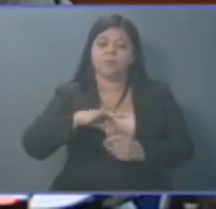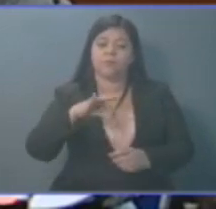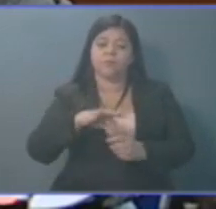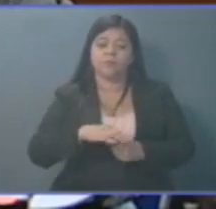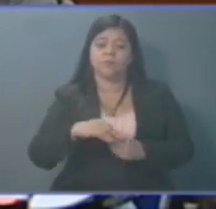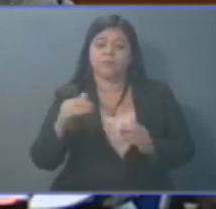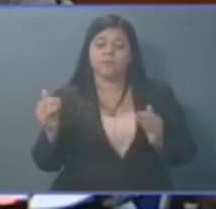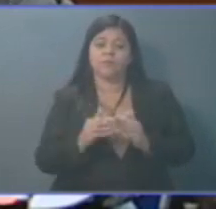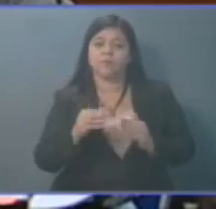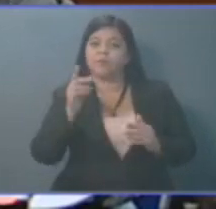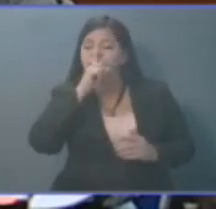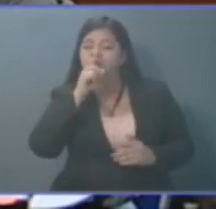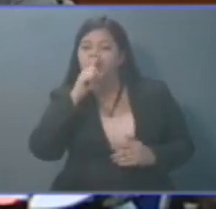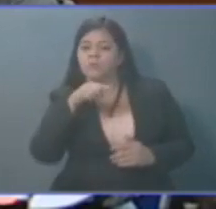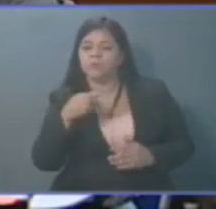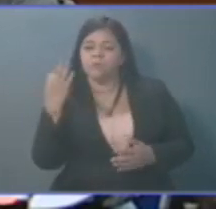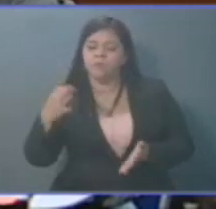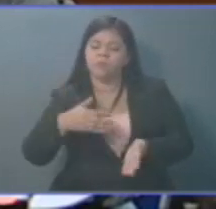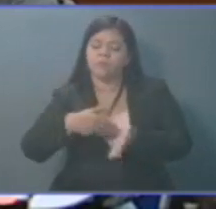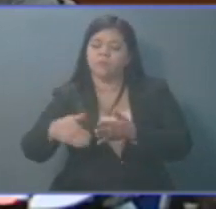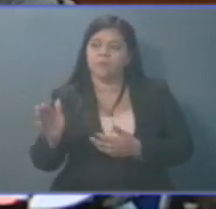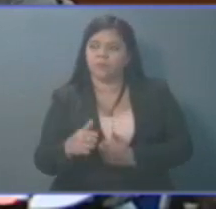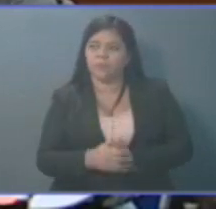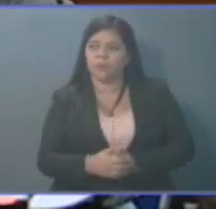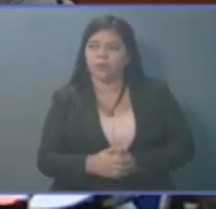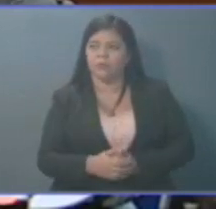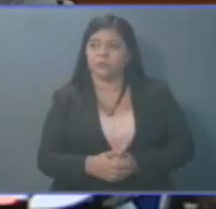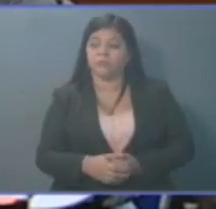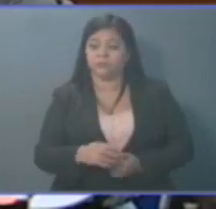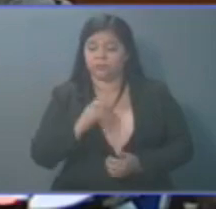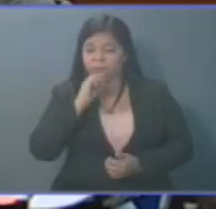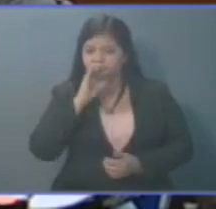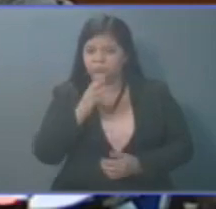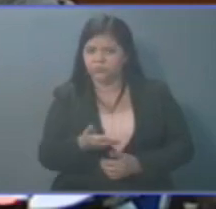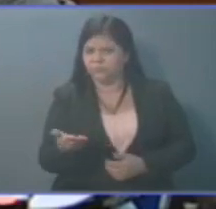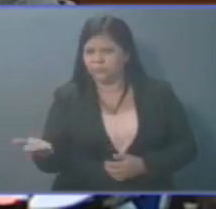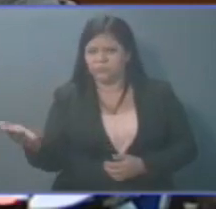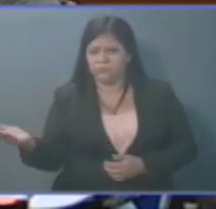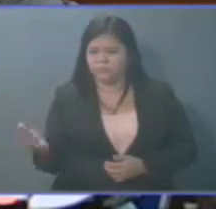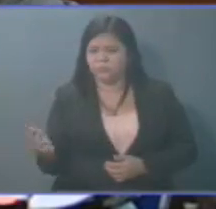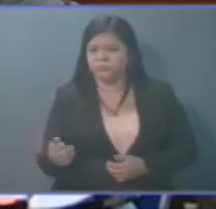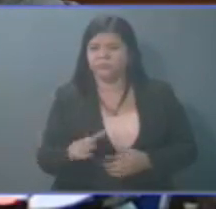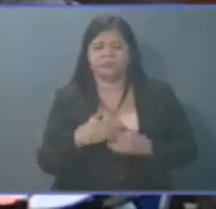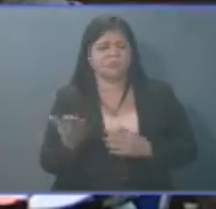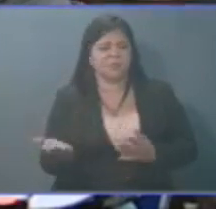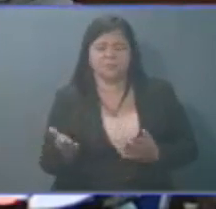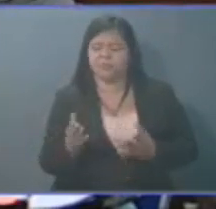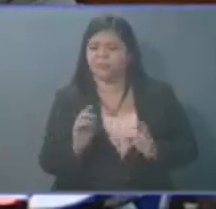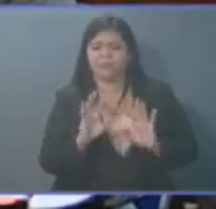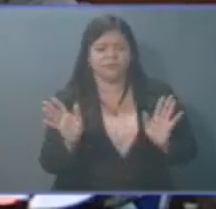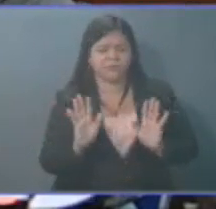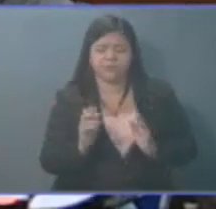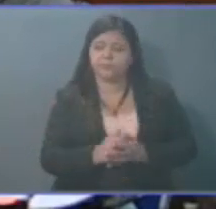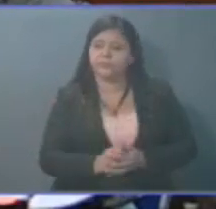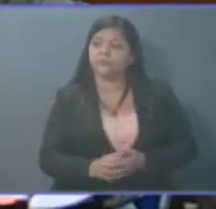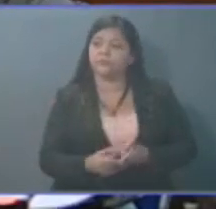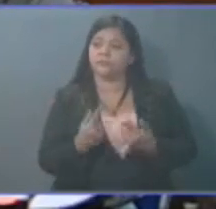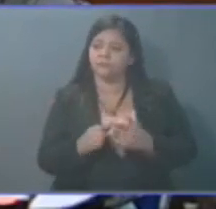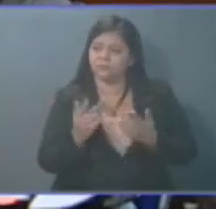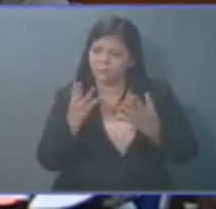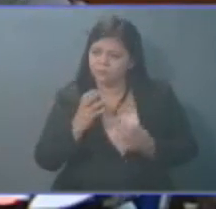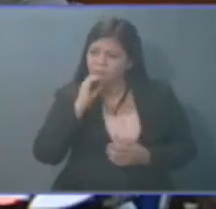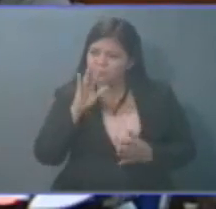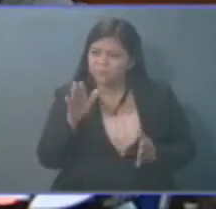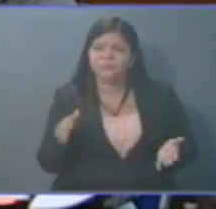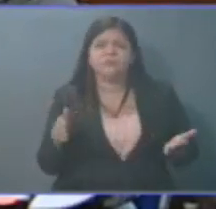una burla y había que quitarlos. Anduvieron con eso. No les funcionó. ¿Por qué quiero decir esto, presidente?